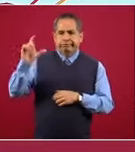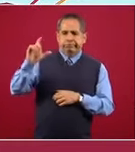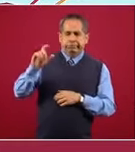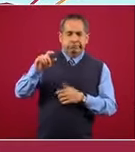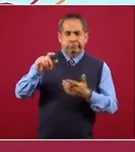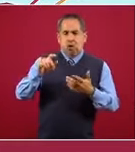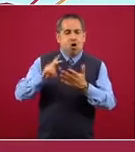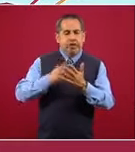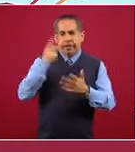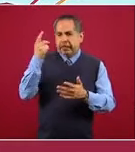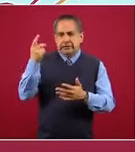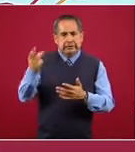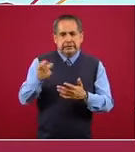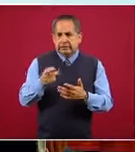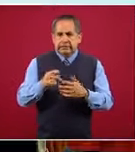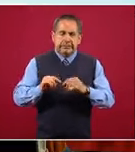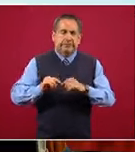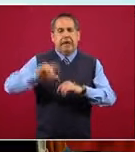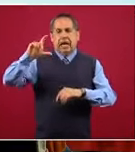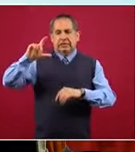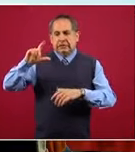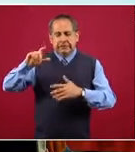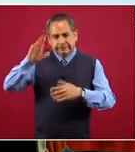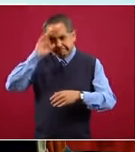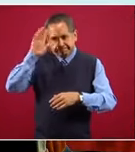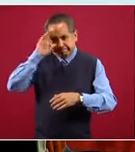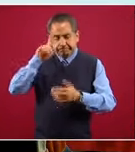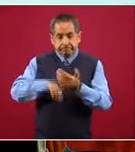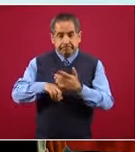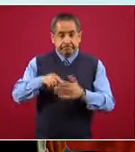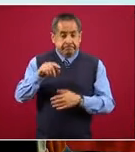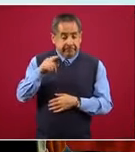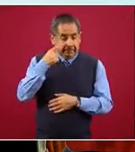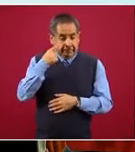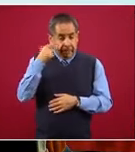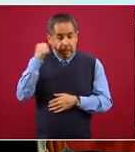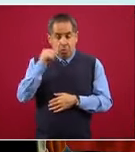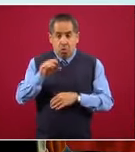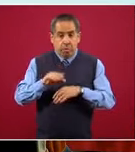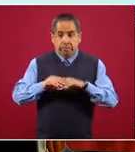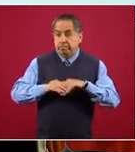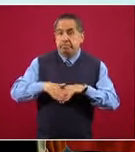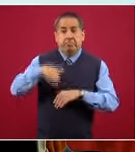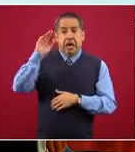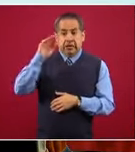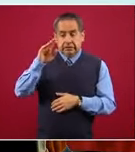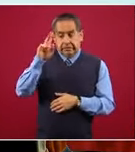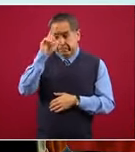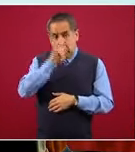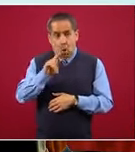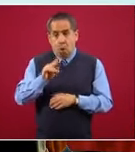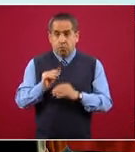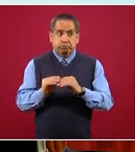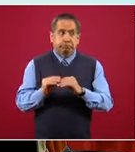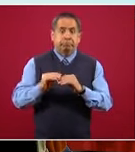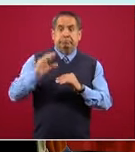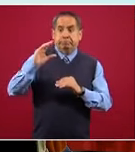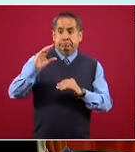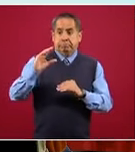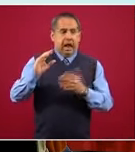la 26 nuevamente se vuelve a incrementar e inclusive este nuevo pico supera al pico anterior. Aquí